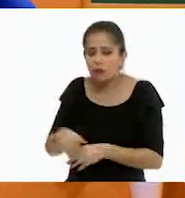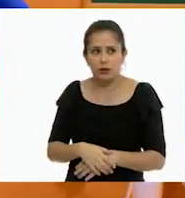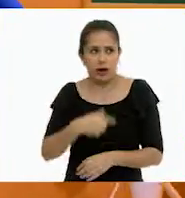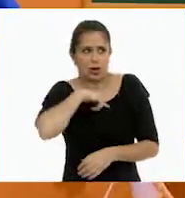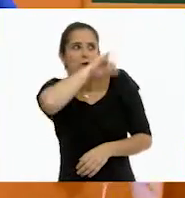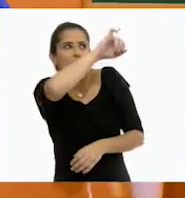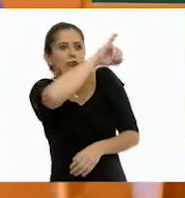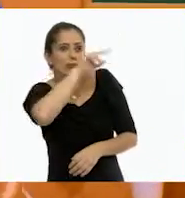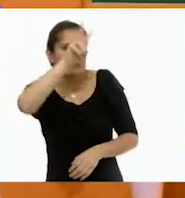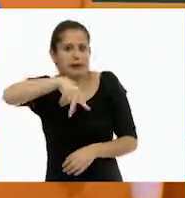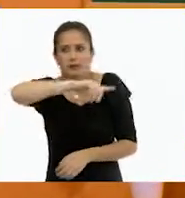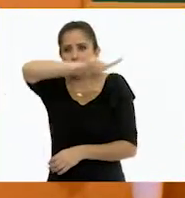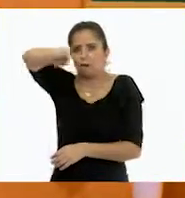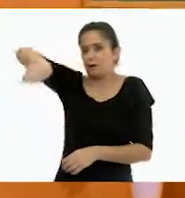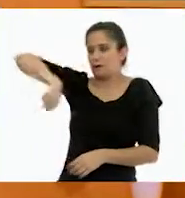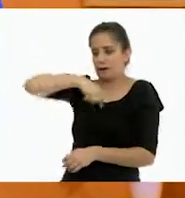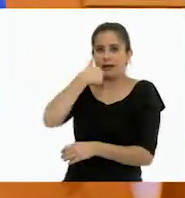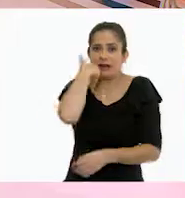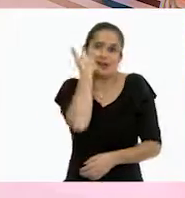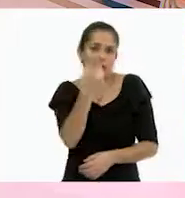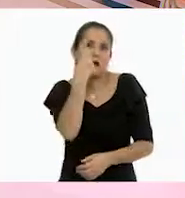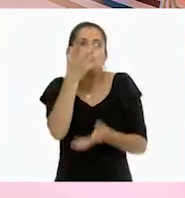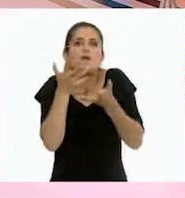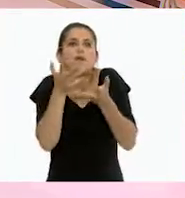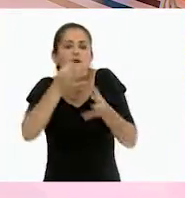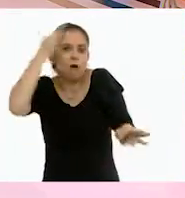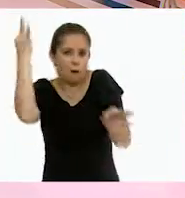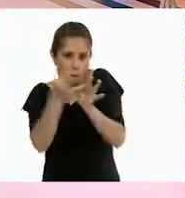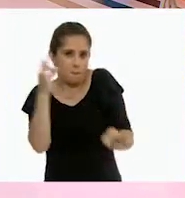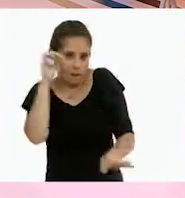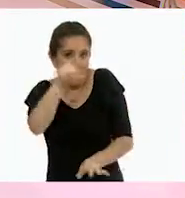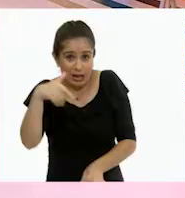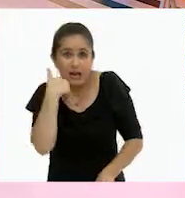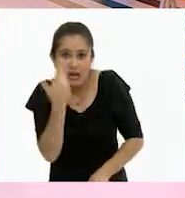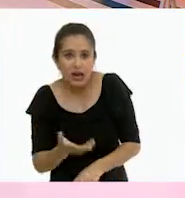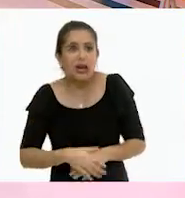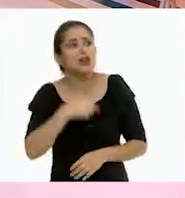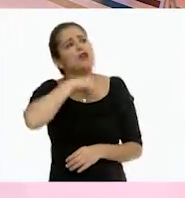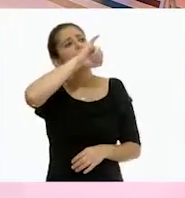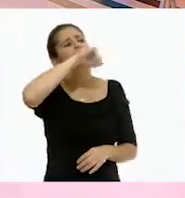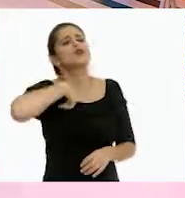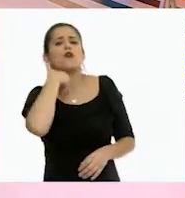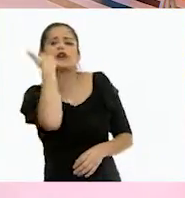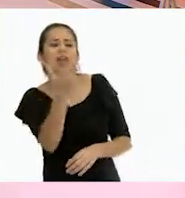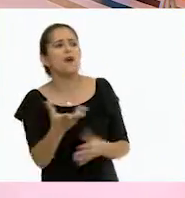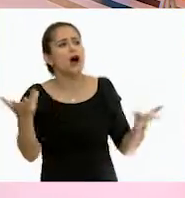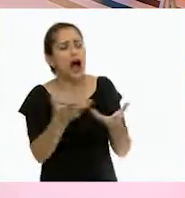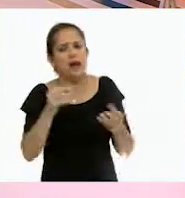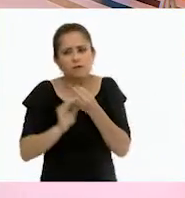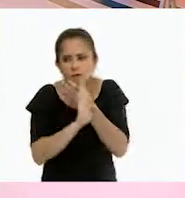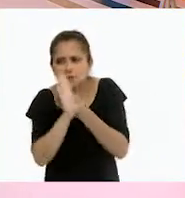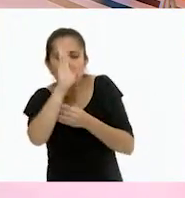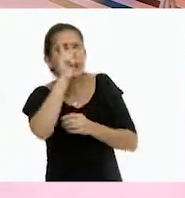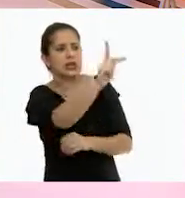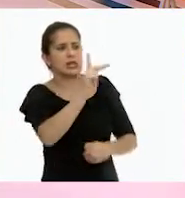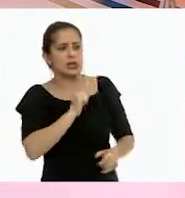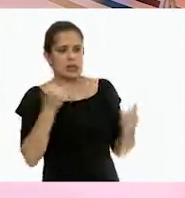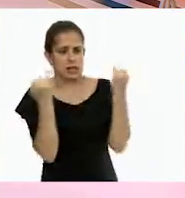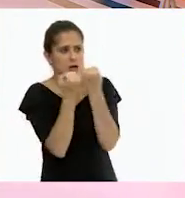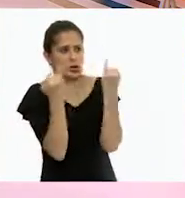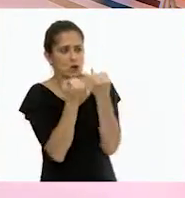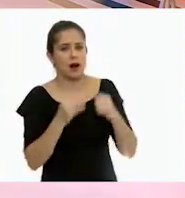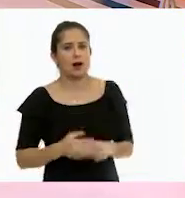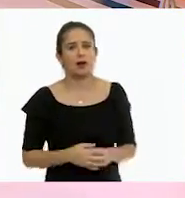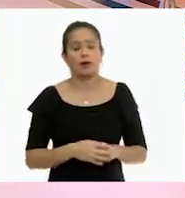le concedan un deseo? Todos, ¿no? Y entonces le dije, sí, quiero ser genial. Y entonces me convirtió en genio y me metió en la lámpara. Y yo no sé